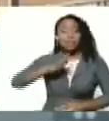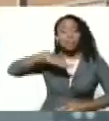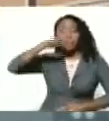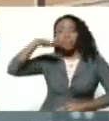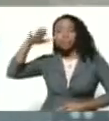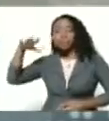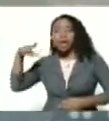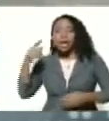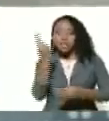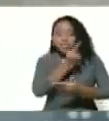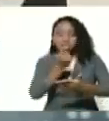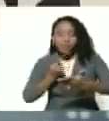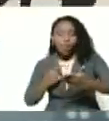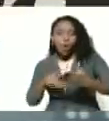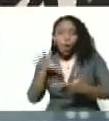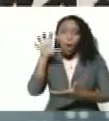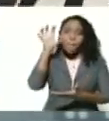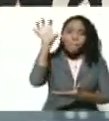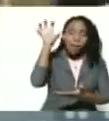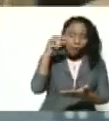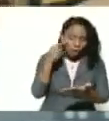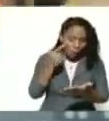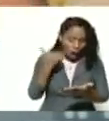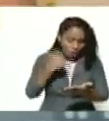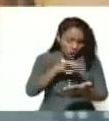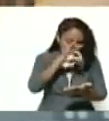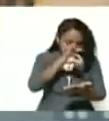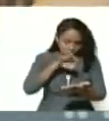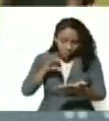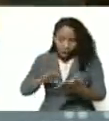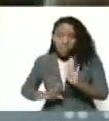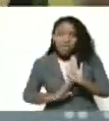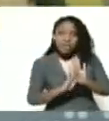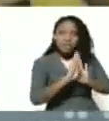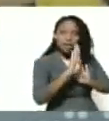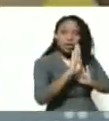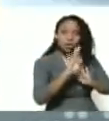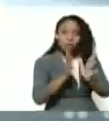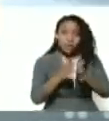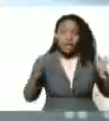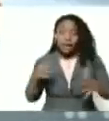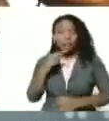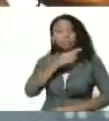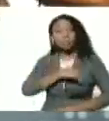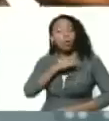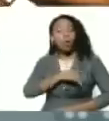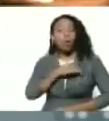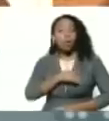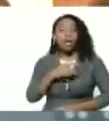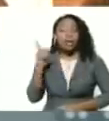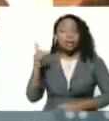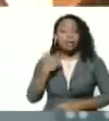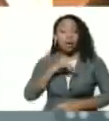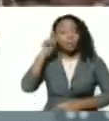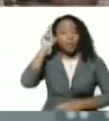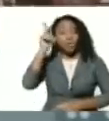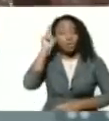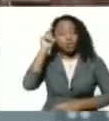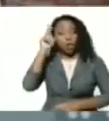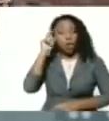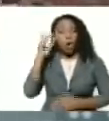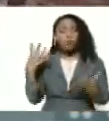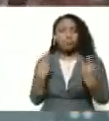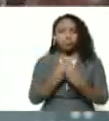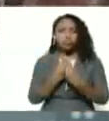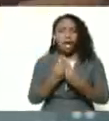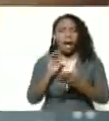mapa favorable del desarrollo de esta gran misión. Por eso digo, Eduardo Piñate, profesor, compañero, amigo,